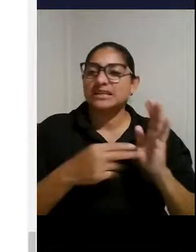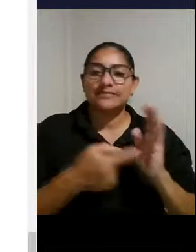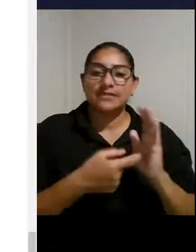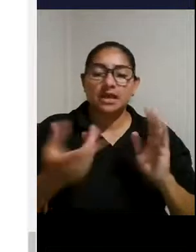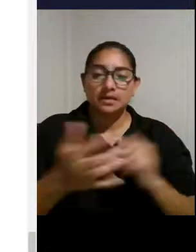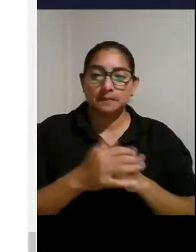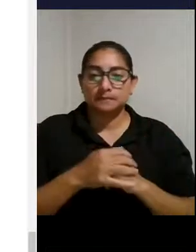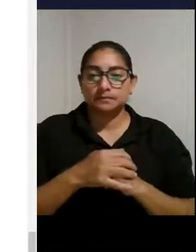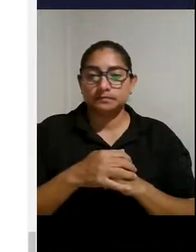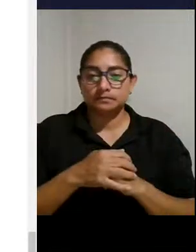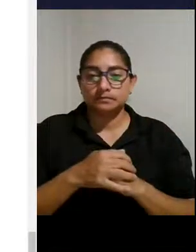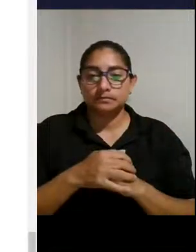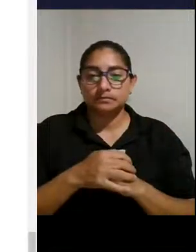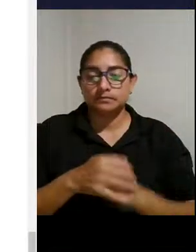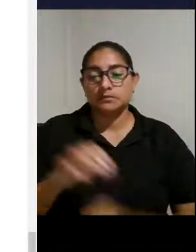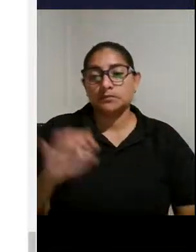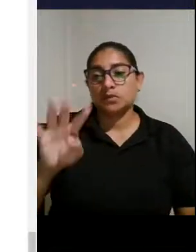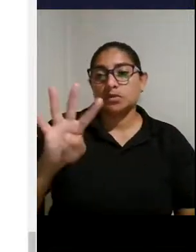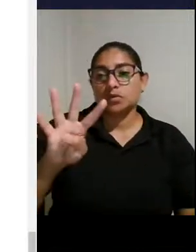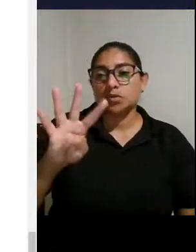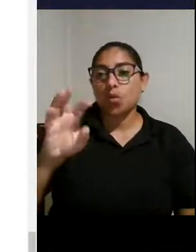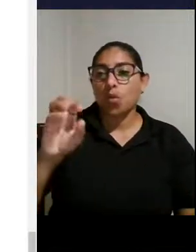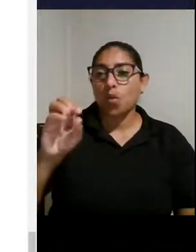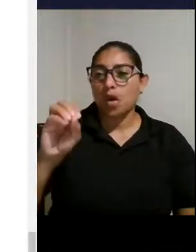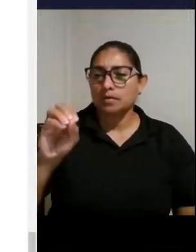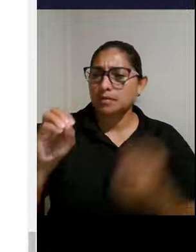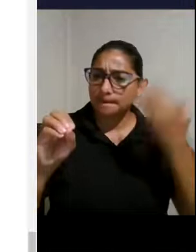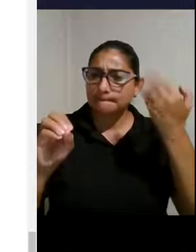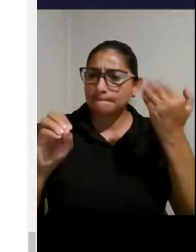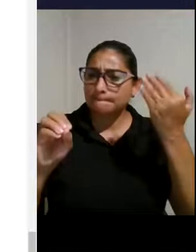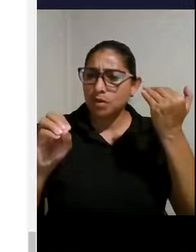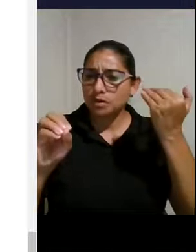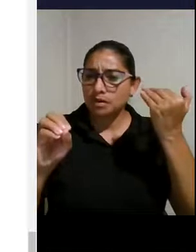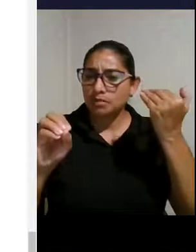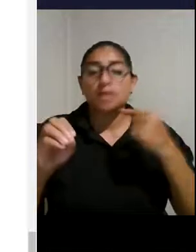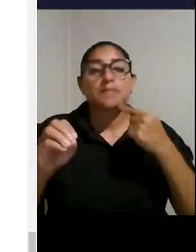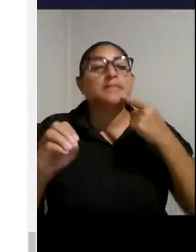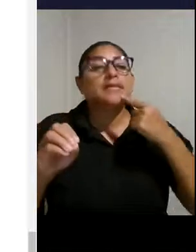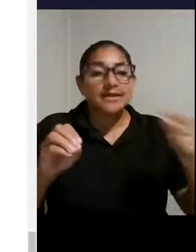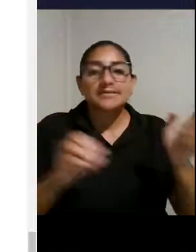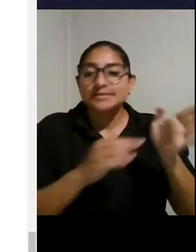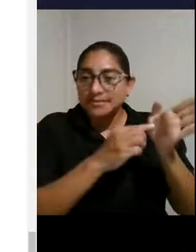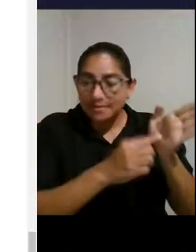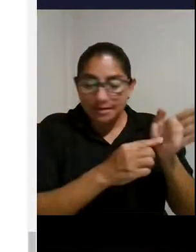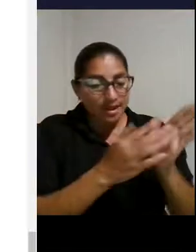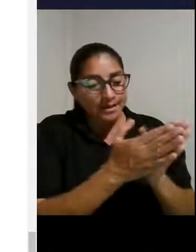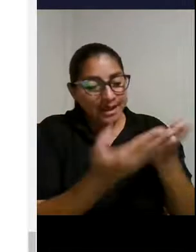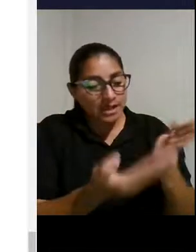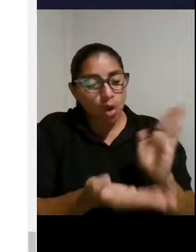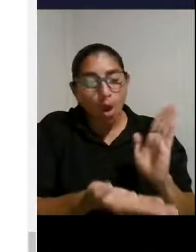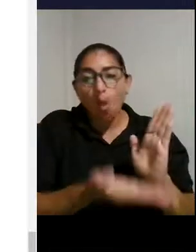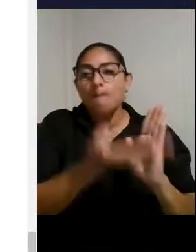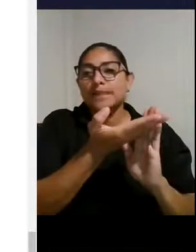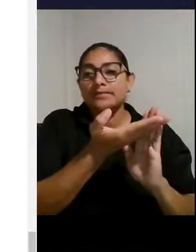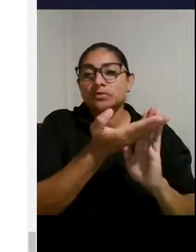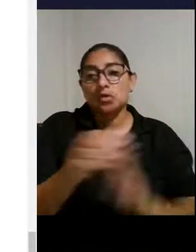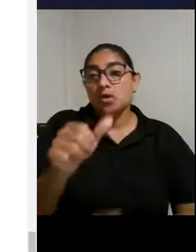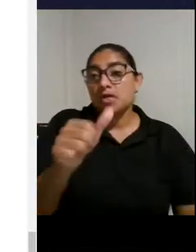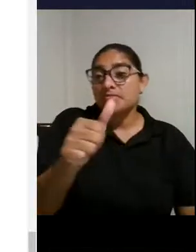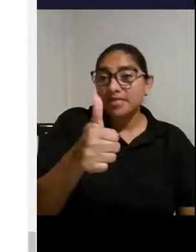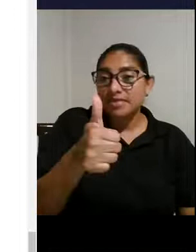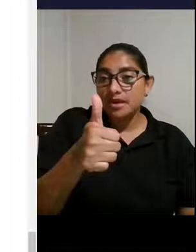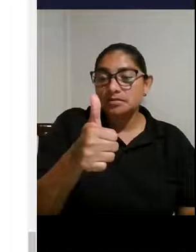tomar 40. ¿Por qué 40? Porque si a usted le indican en el libro que hay un aumento, por ejemplo, de 10